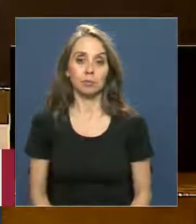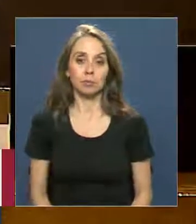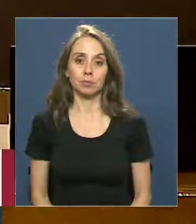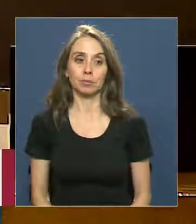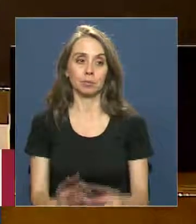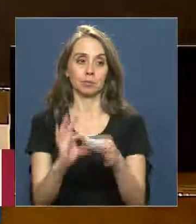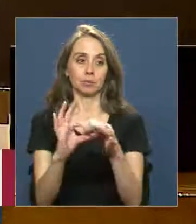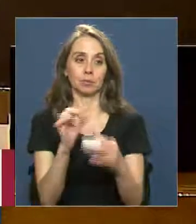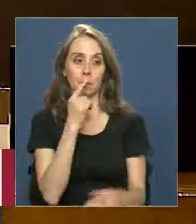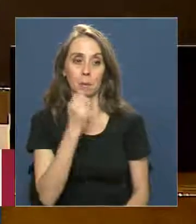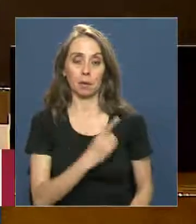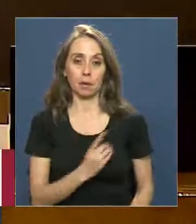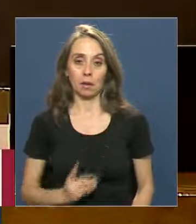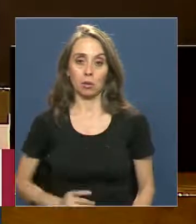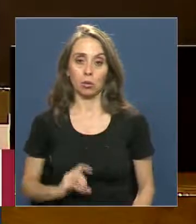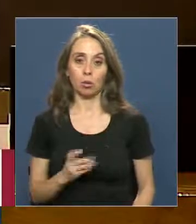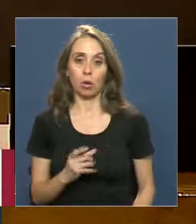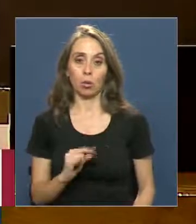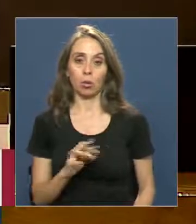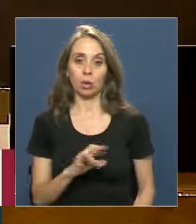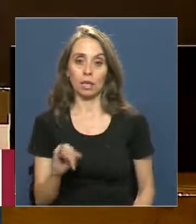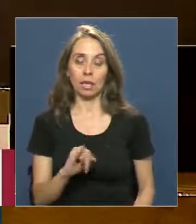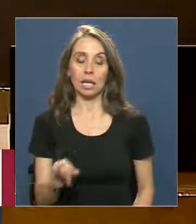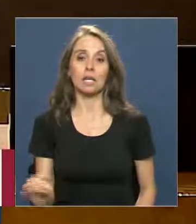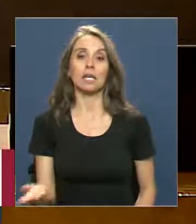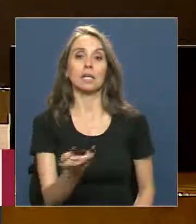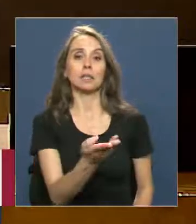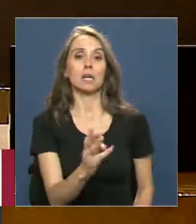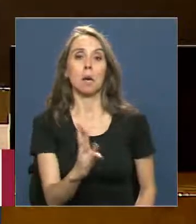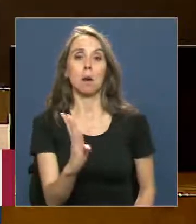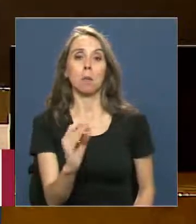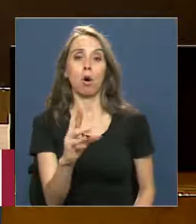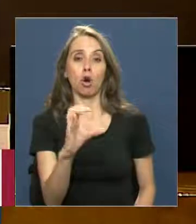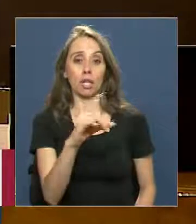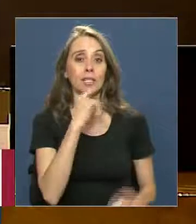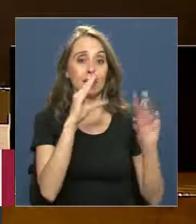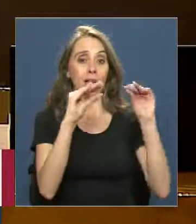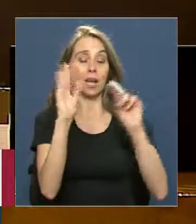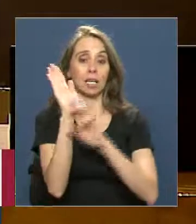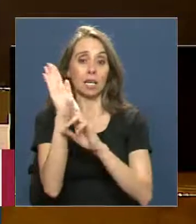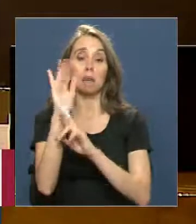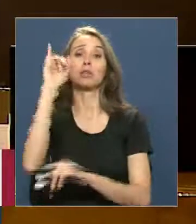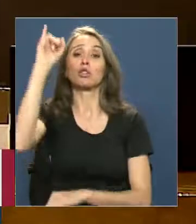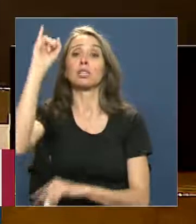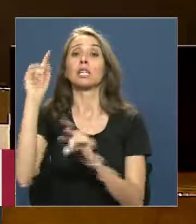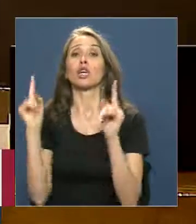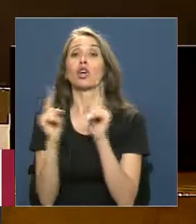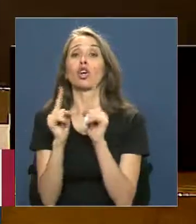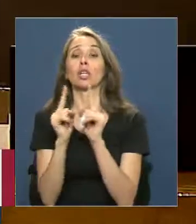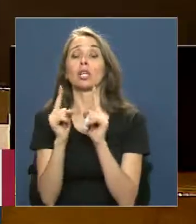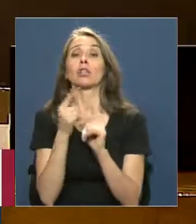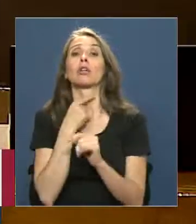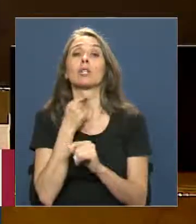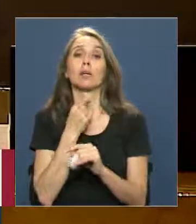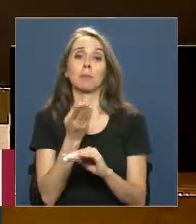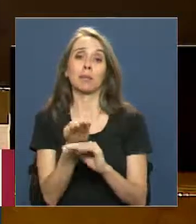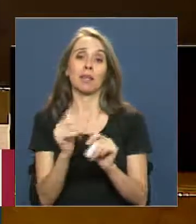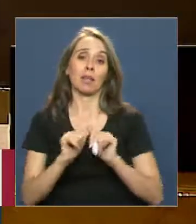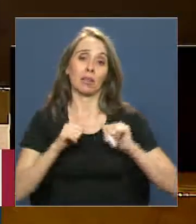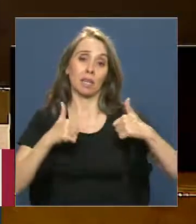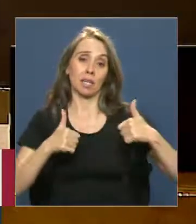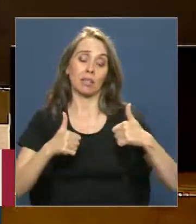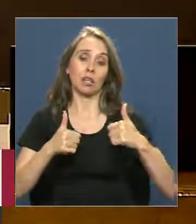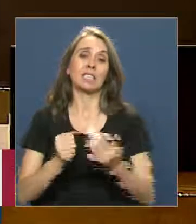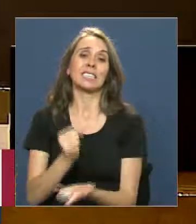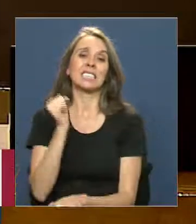Gracias, diputado Gutiérrez. Diputado Boric, reglamento. Sí, muy breve, para le quiero pedir a la mesa que